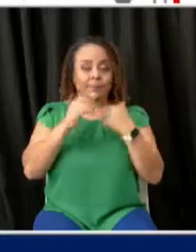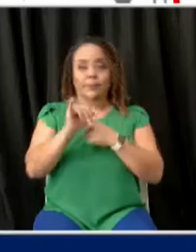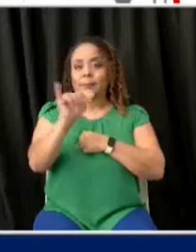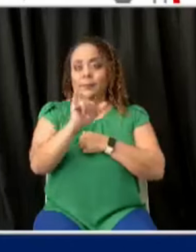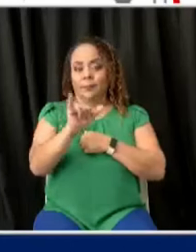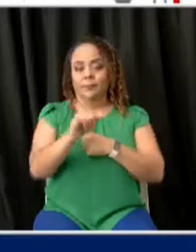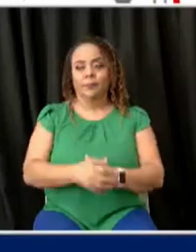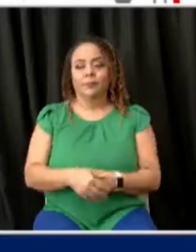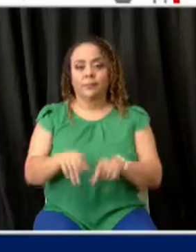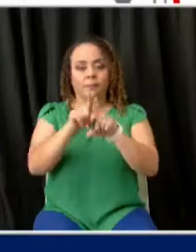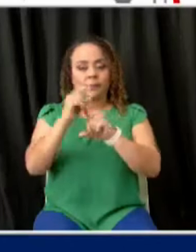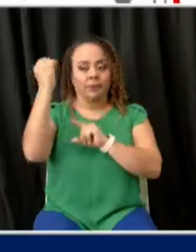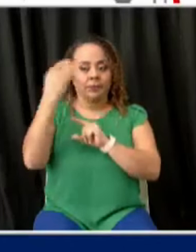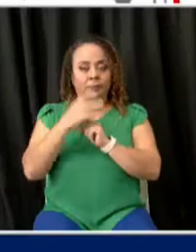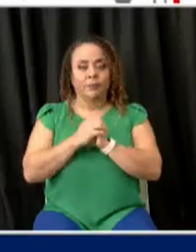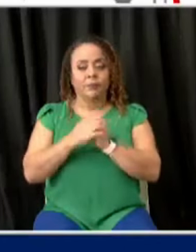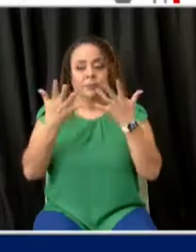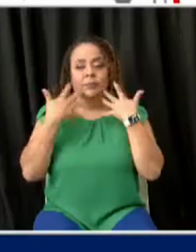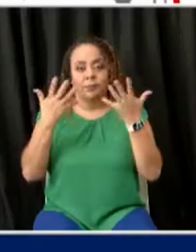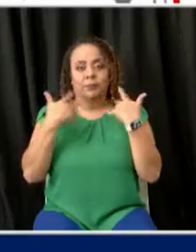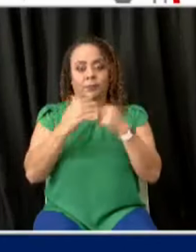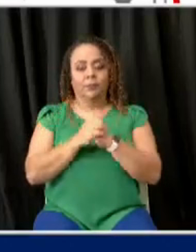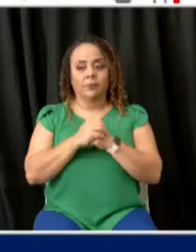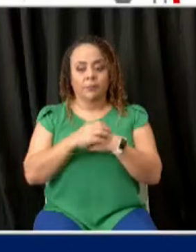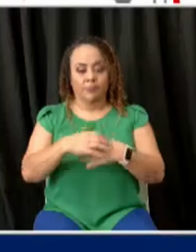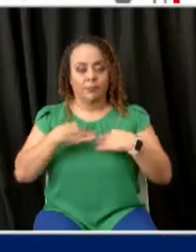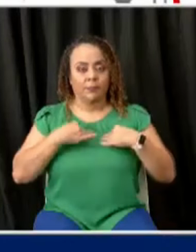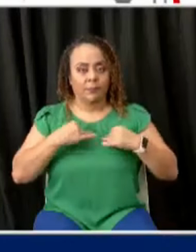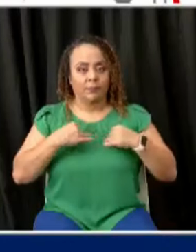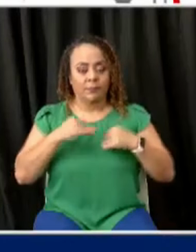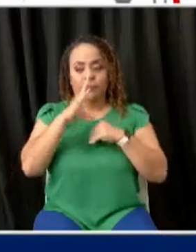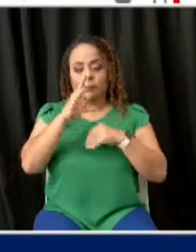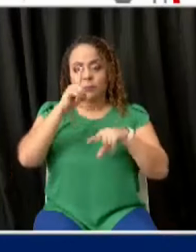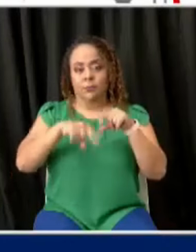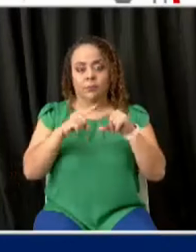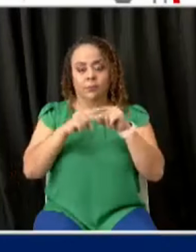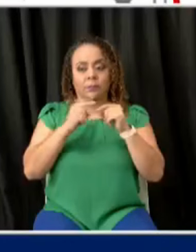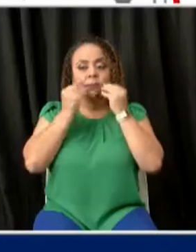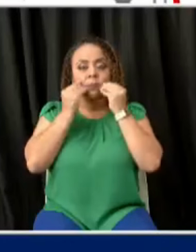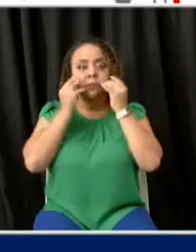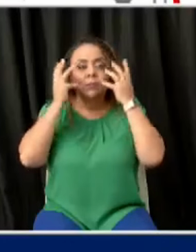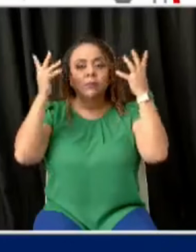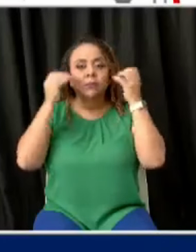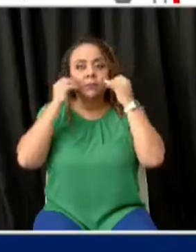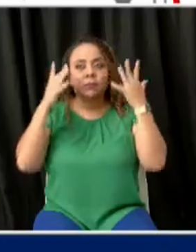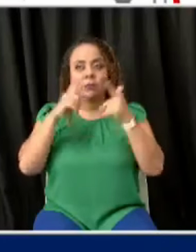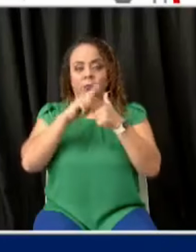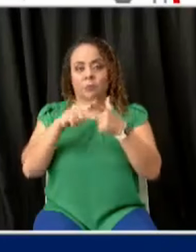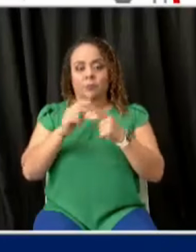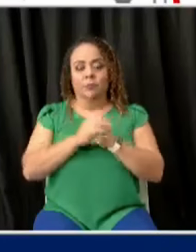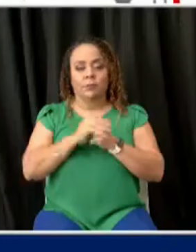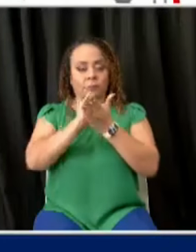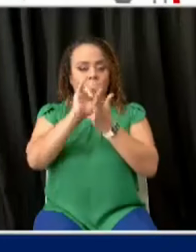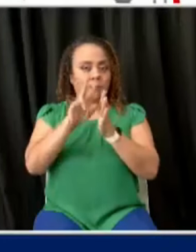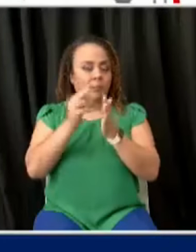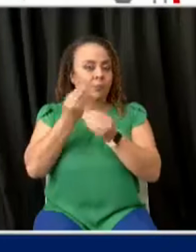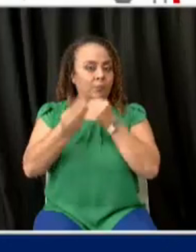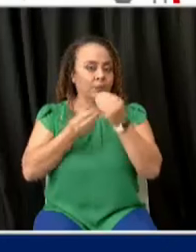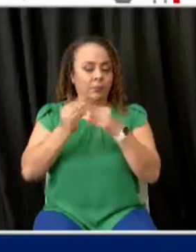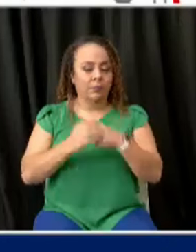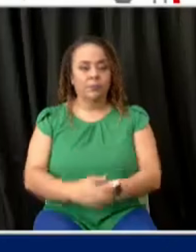también aparte del sol, el calor que él genera, el calor que la ropa no deja evaporar sudor y demás cuestiones, entonces hacen de que